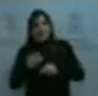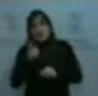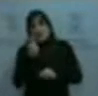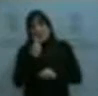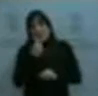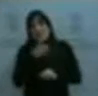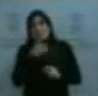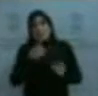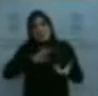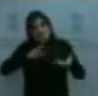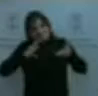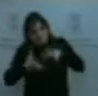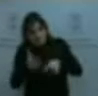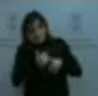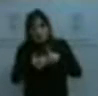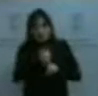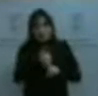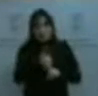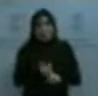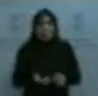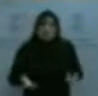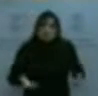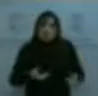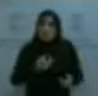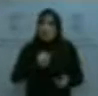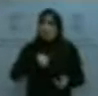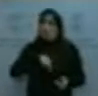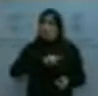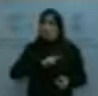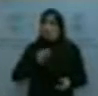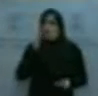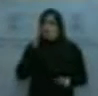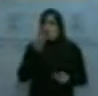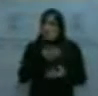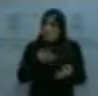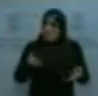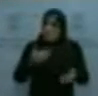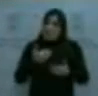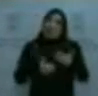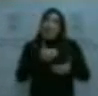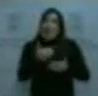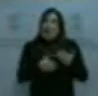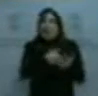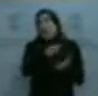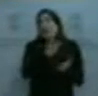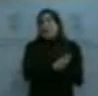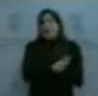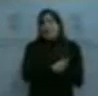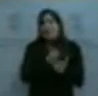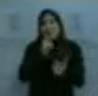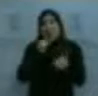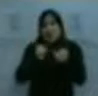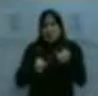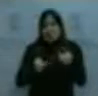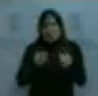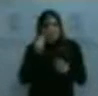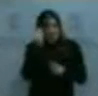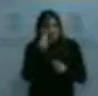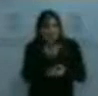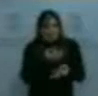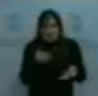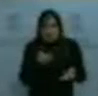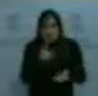Mira, a nosotros eso nos parece muy correcto, que se avance en el expediente judicial, en el expediente electrónico, nos parece muy bien, porque además, fíjese, y vuelvo al tema, esta es